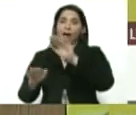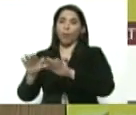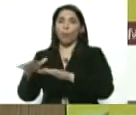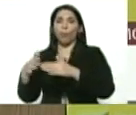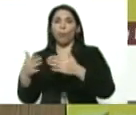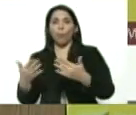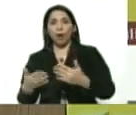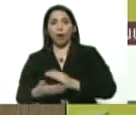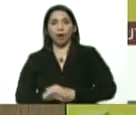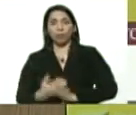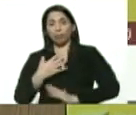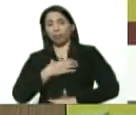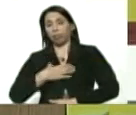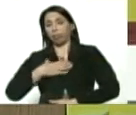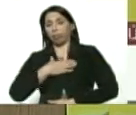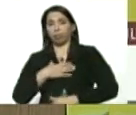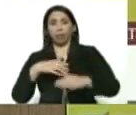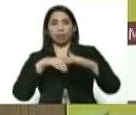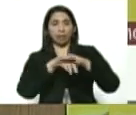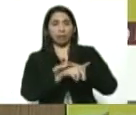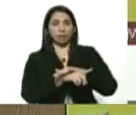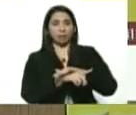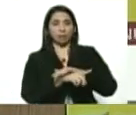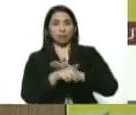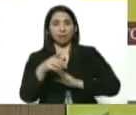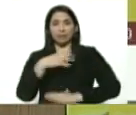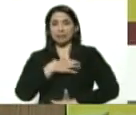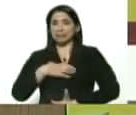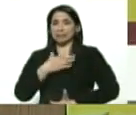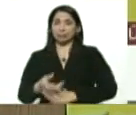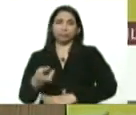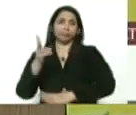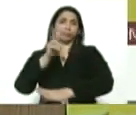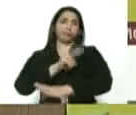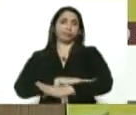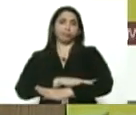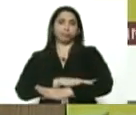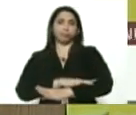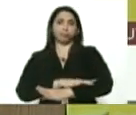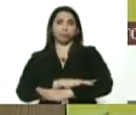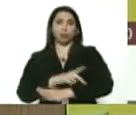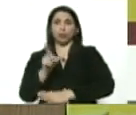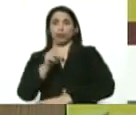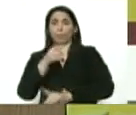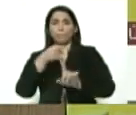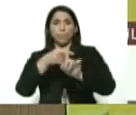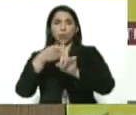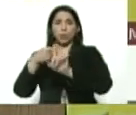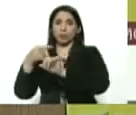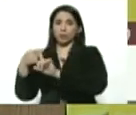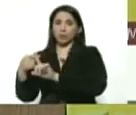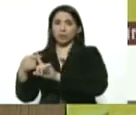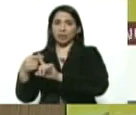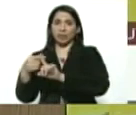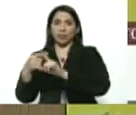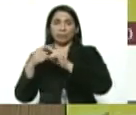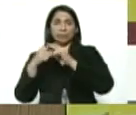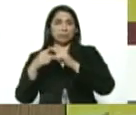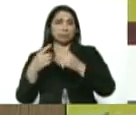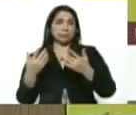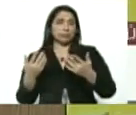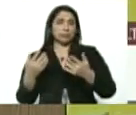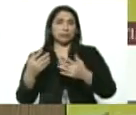presentó síntomas al ingreso esos cientos fueron empeorando la evolución no fue positiva por el contrario se volvió